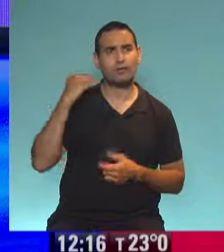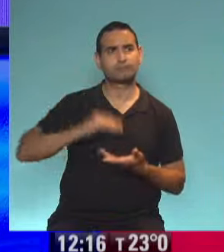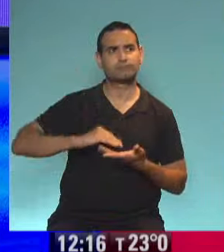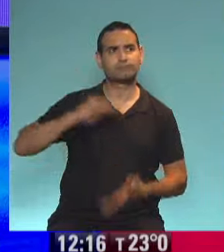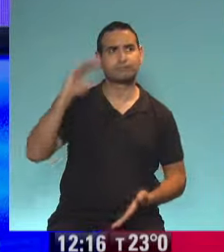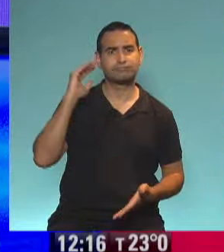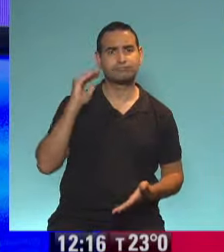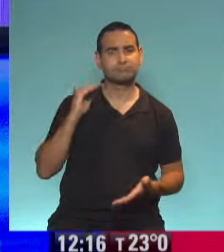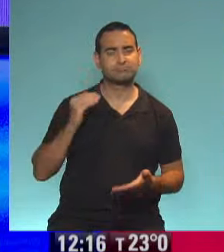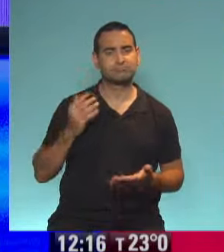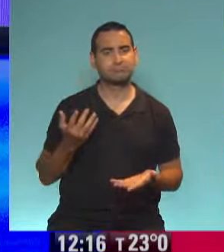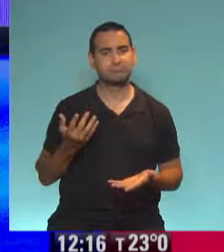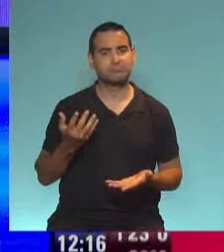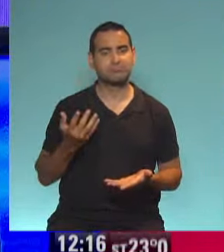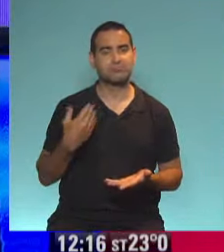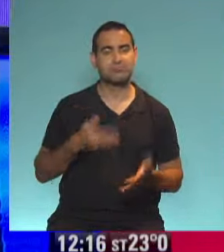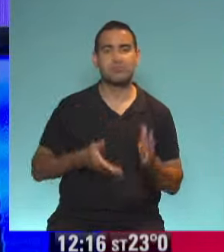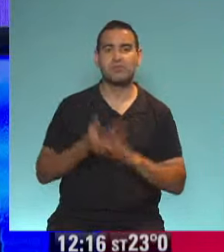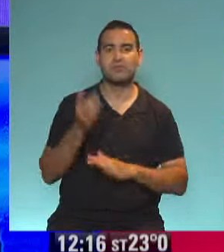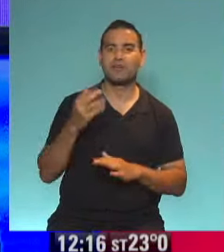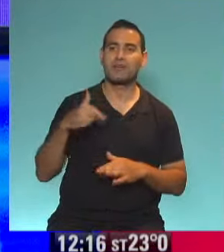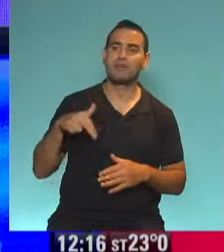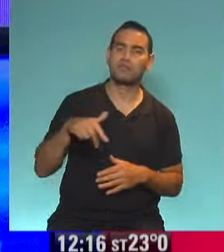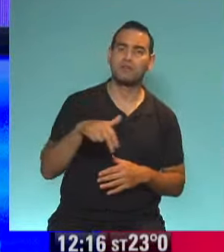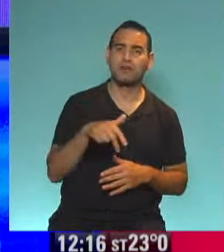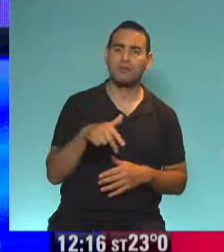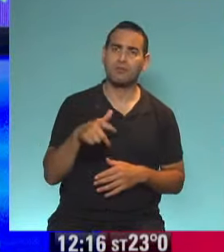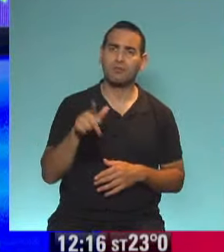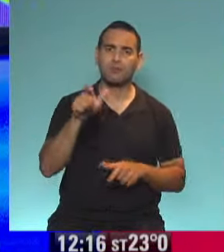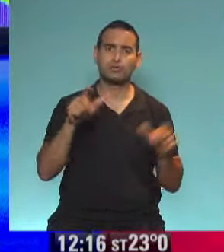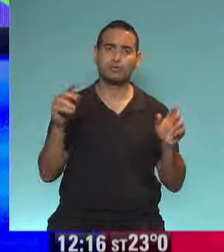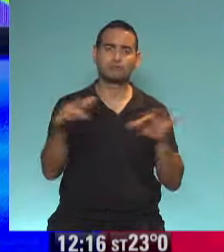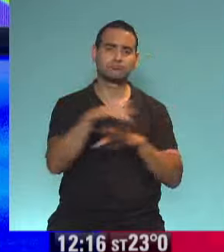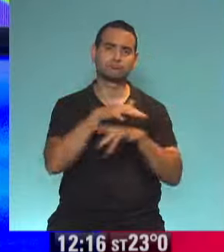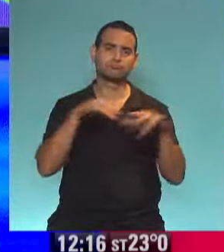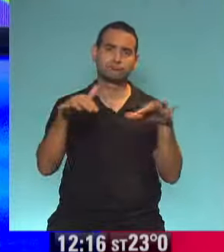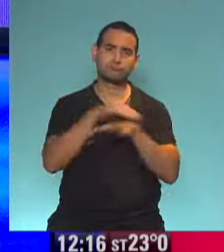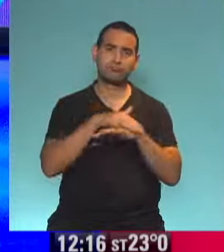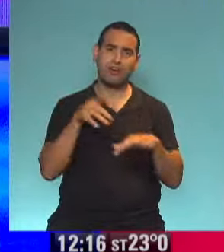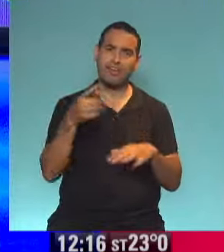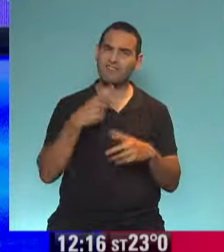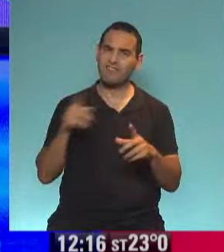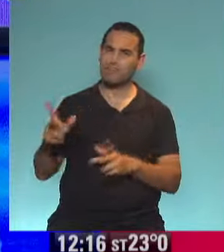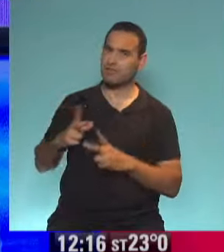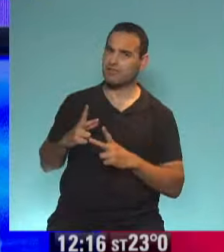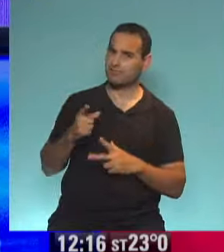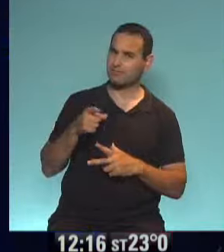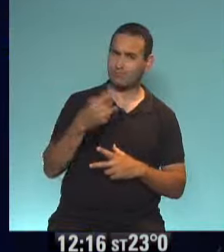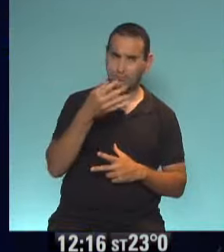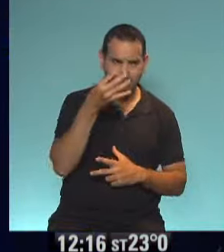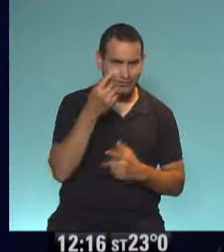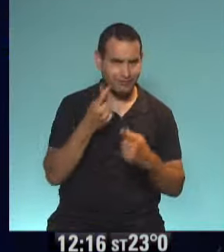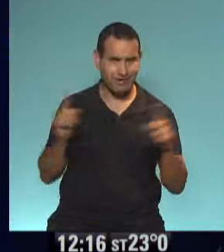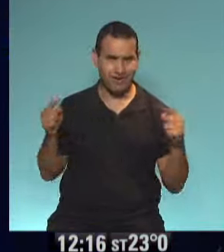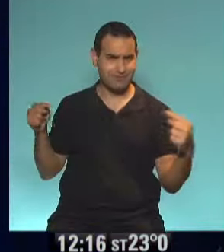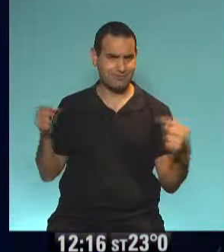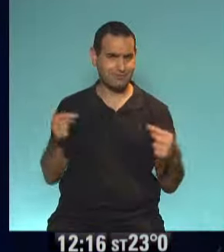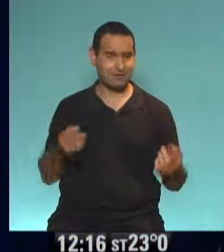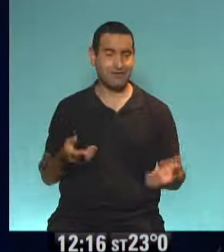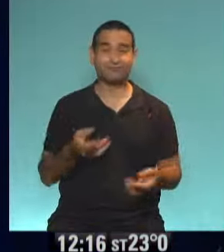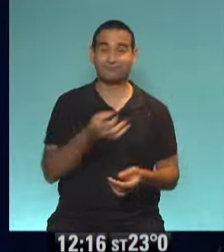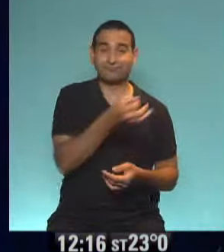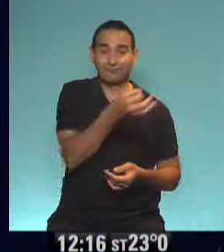primeros pasos que uno da en la realidad, salía a caminar solo, sí, encontrarse con gente, decir, una cosa es lo que te dicen y otra cosa es la realidad. Totalmente, totalmente. Sí. Y